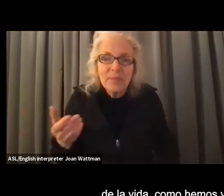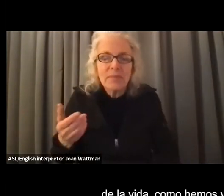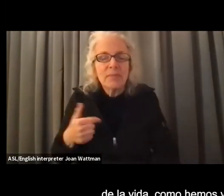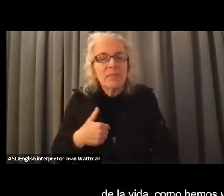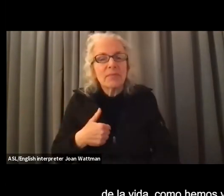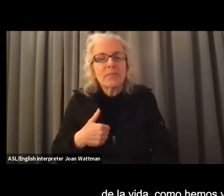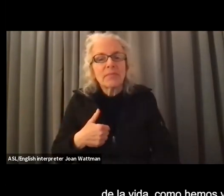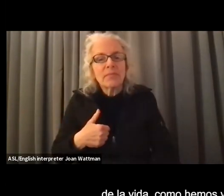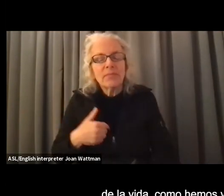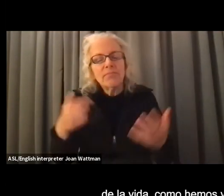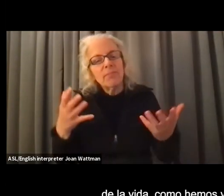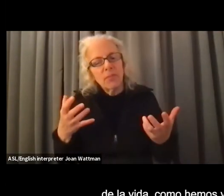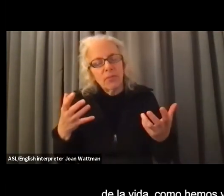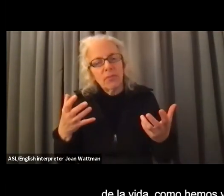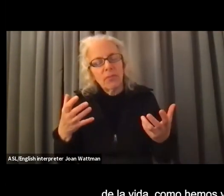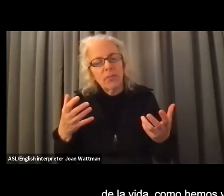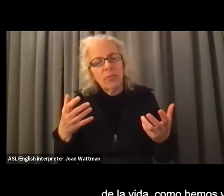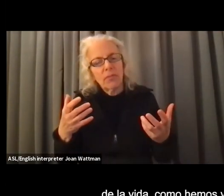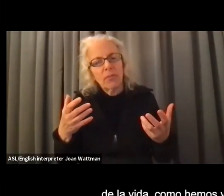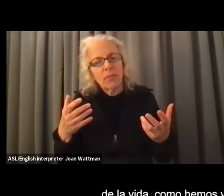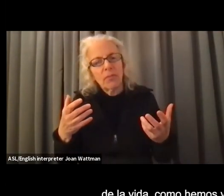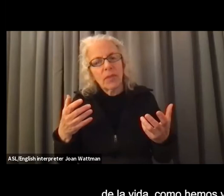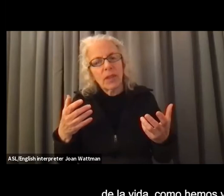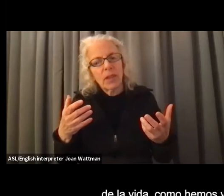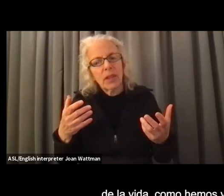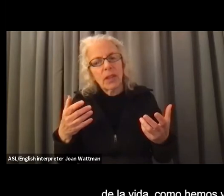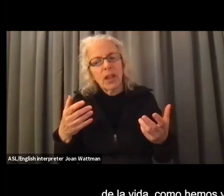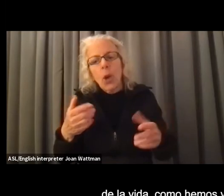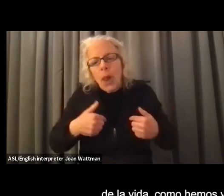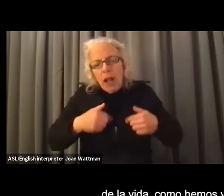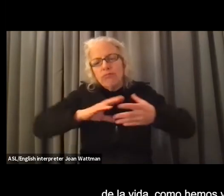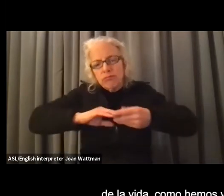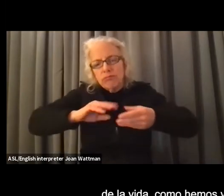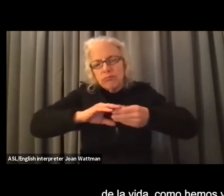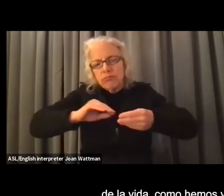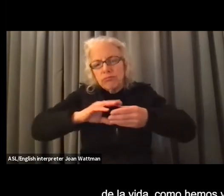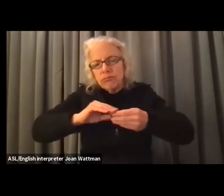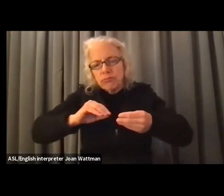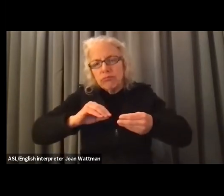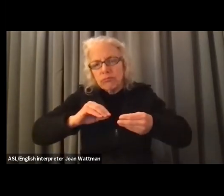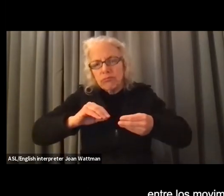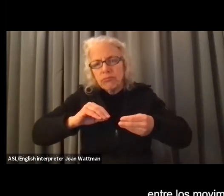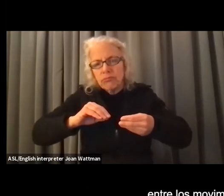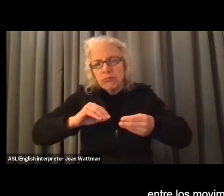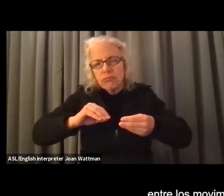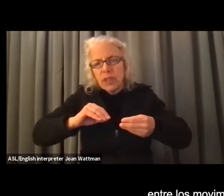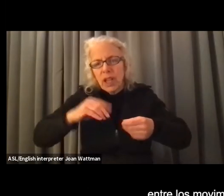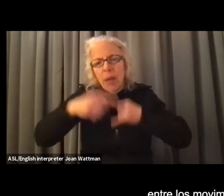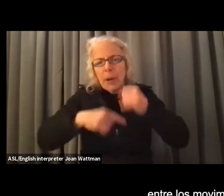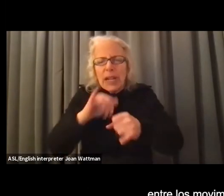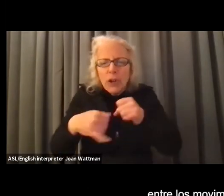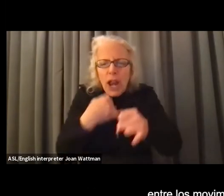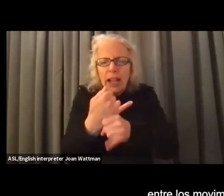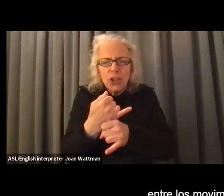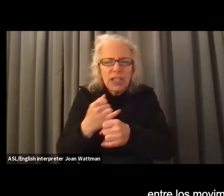la solidaridad internacional y cómo esa solidaridad se cruza entre los movimientos